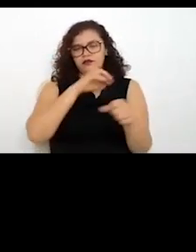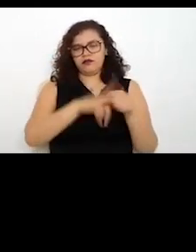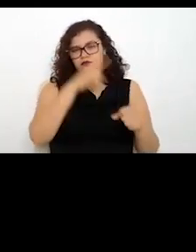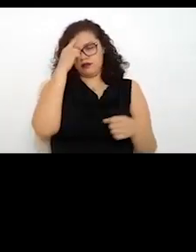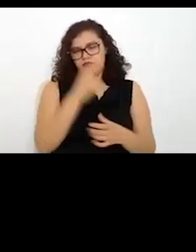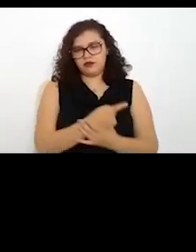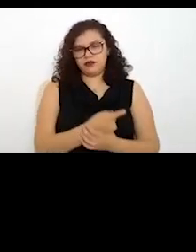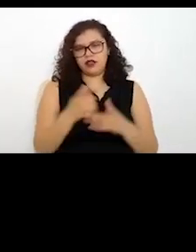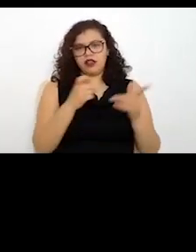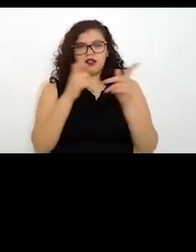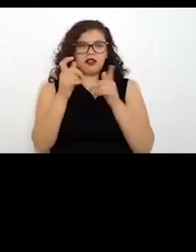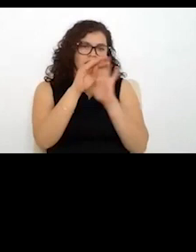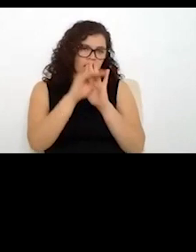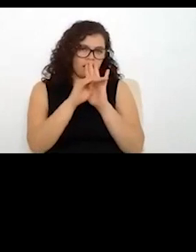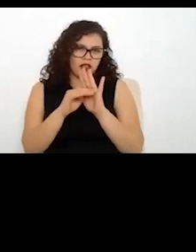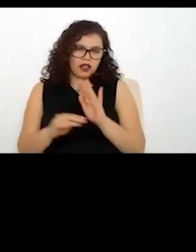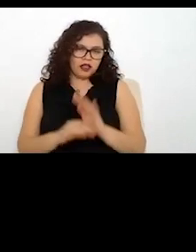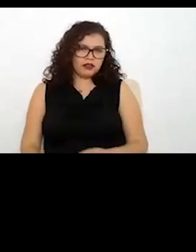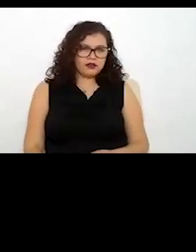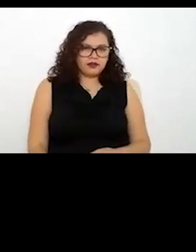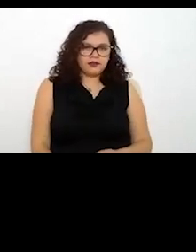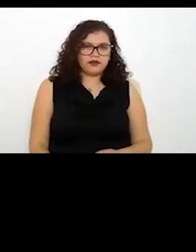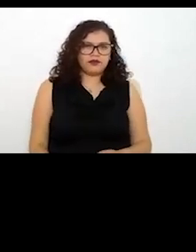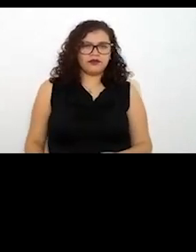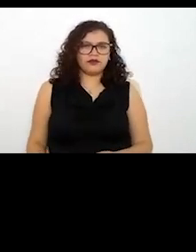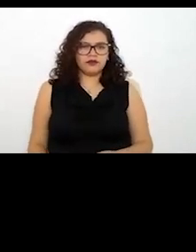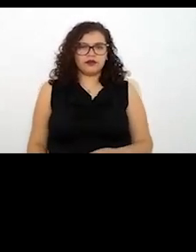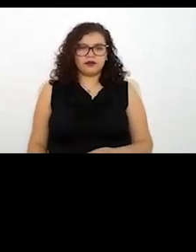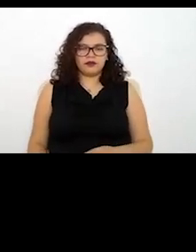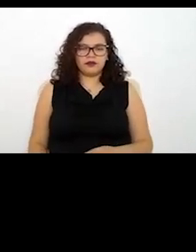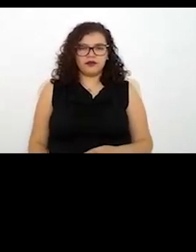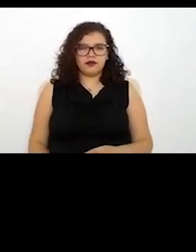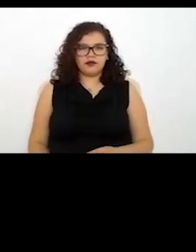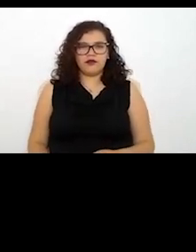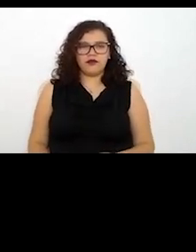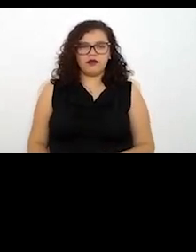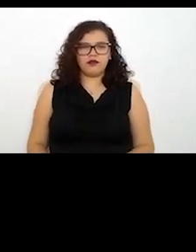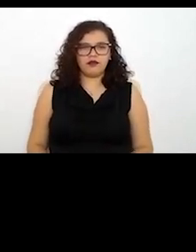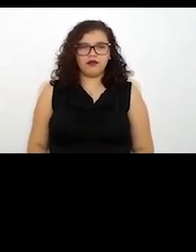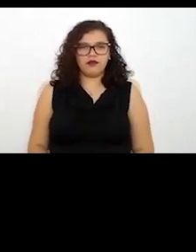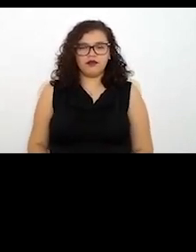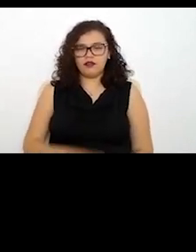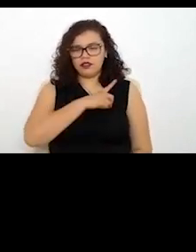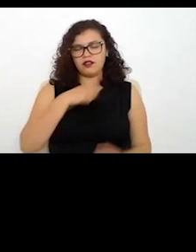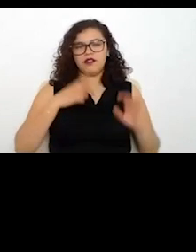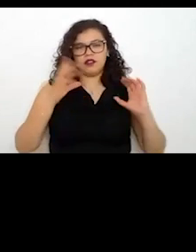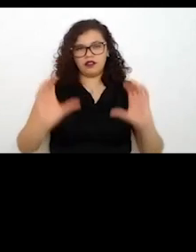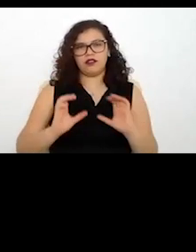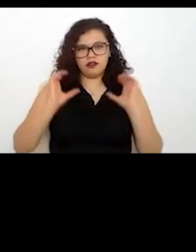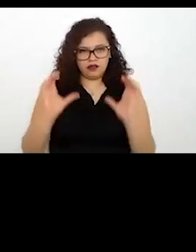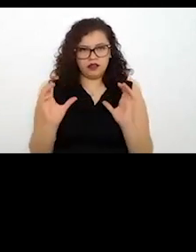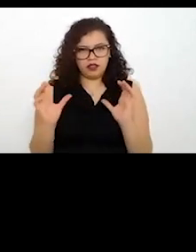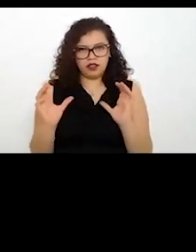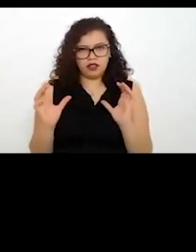esta regulación. Por una parte, se tiene que tener un cuidado,